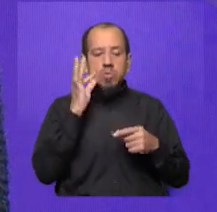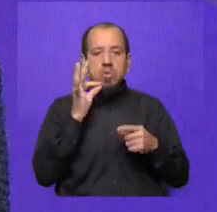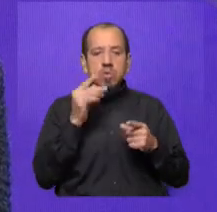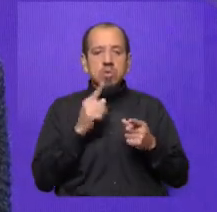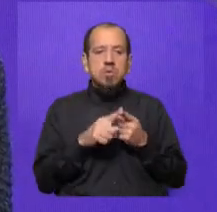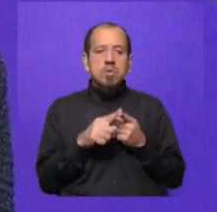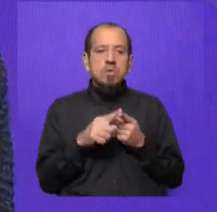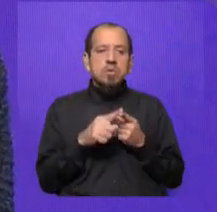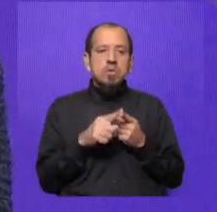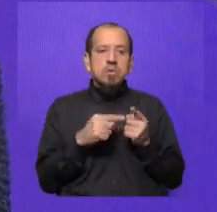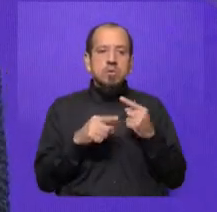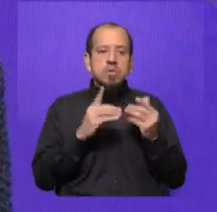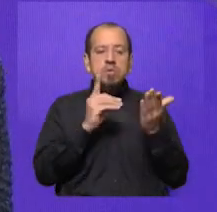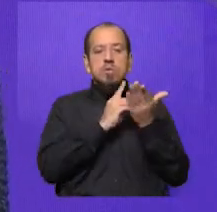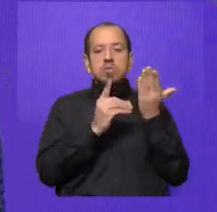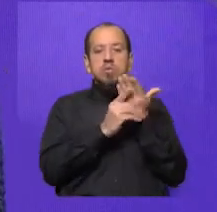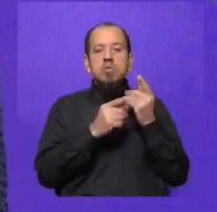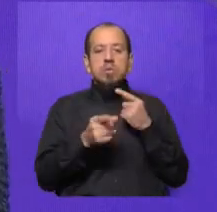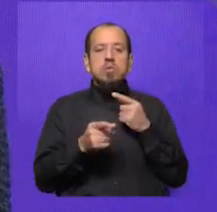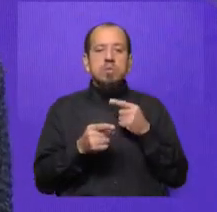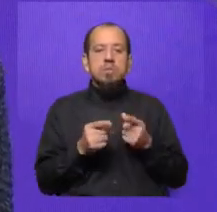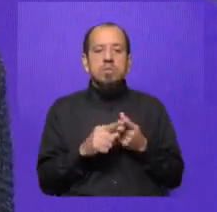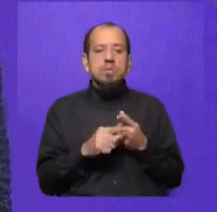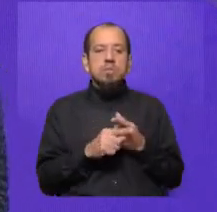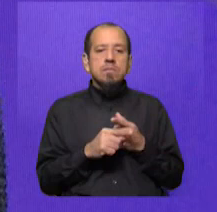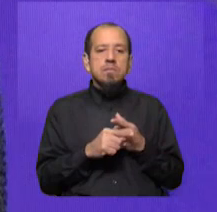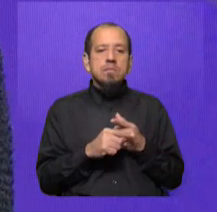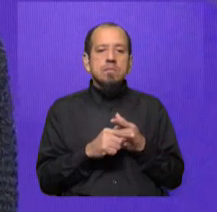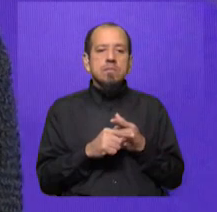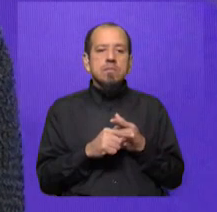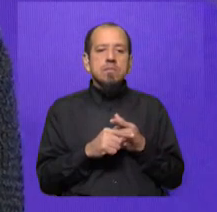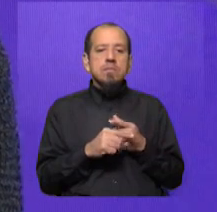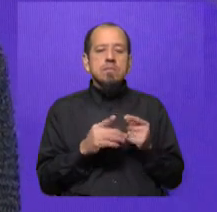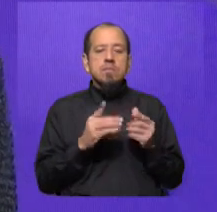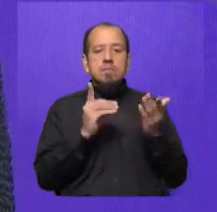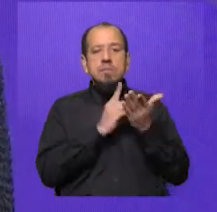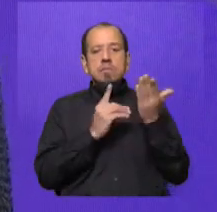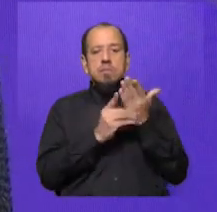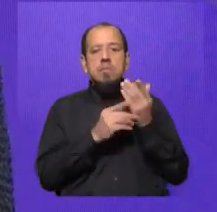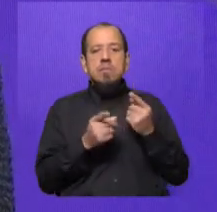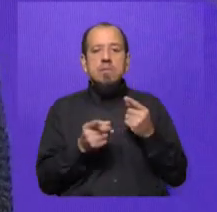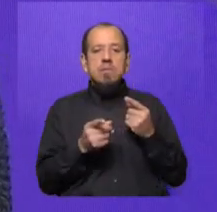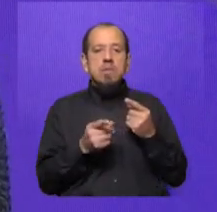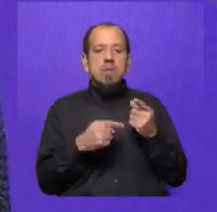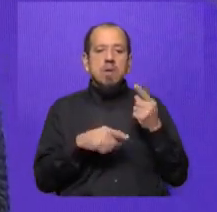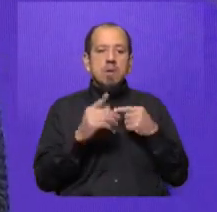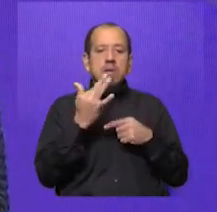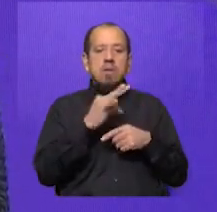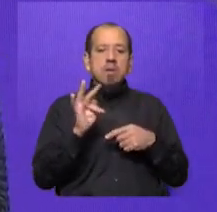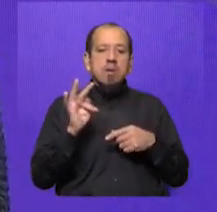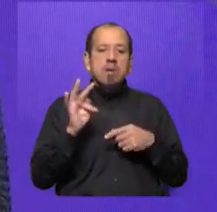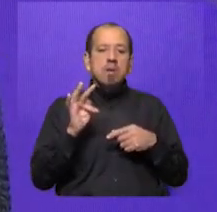cruzarse de generar proyectos y demás viene gente de afuera también a comprar o a ver por lo menos proyectos y eso viene una gente de Francia